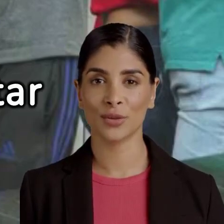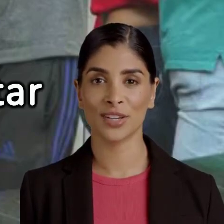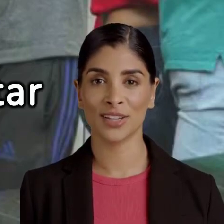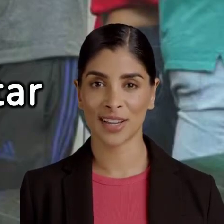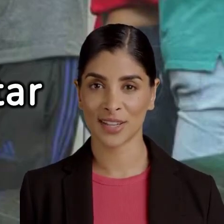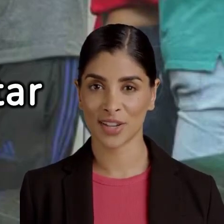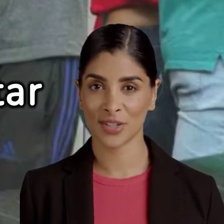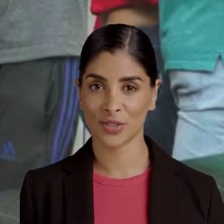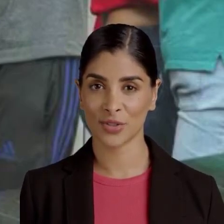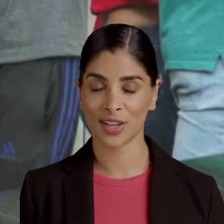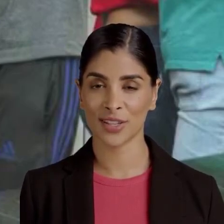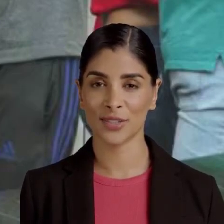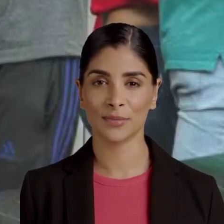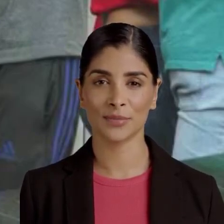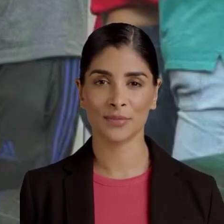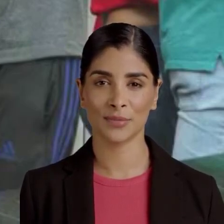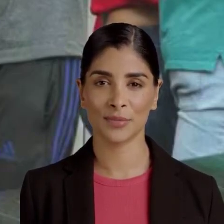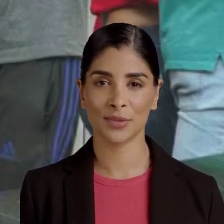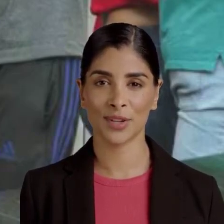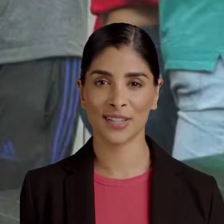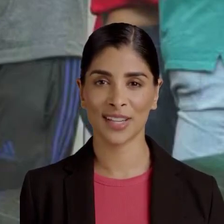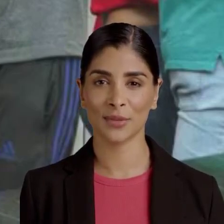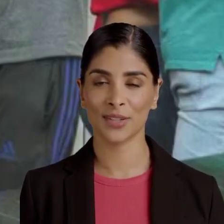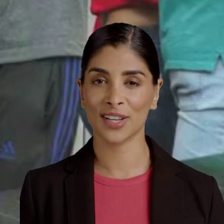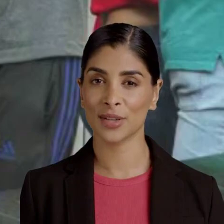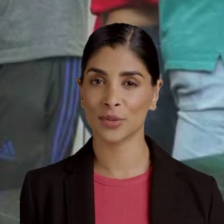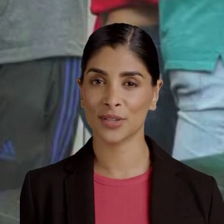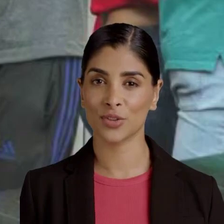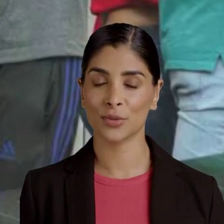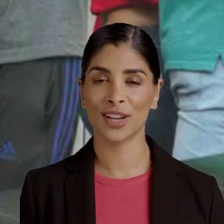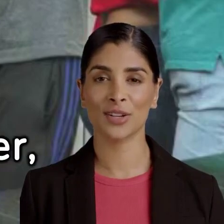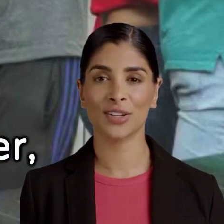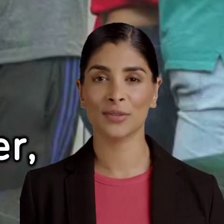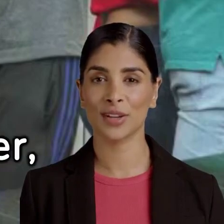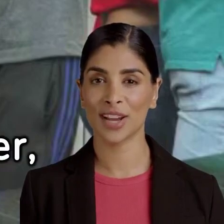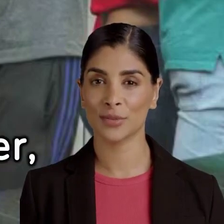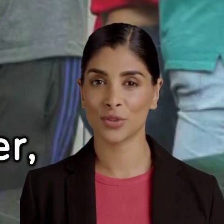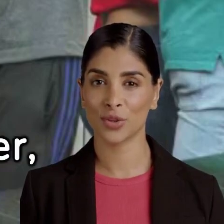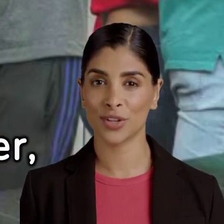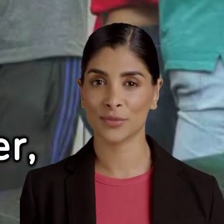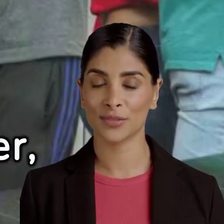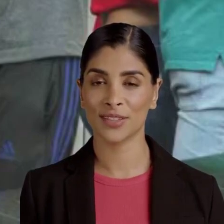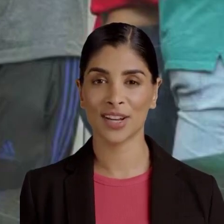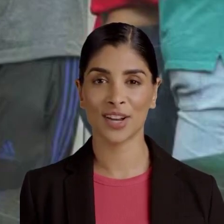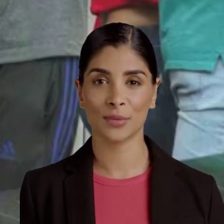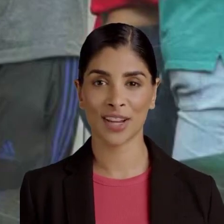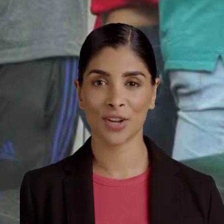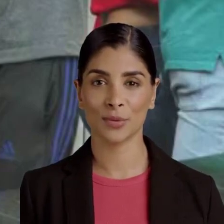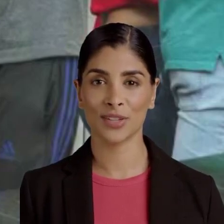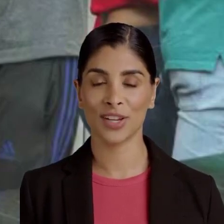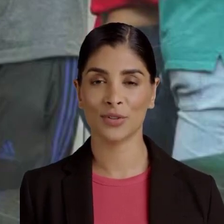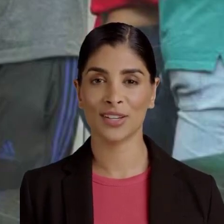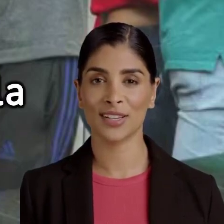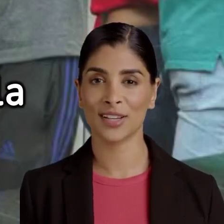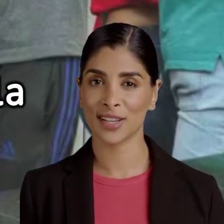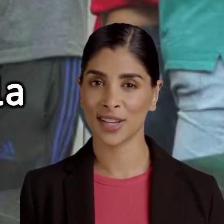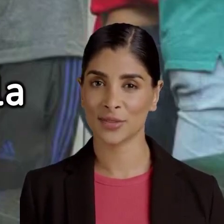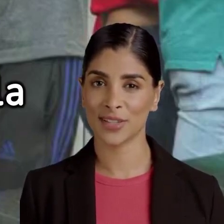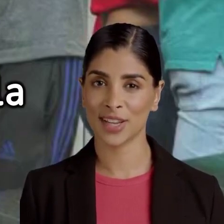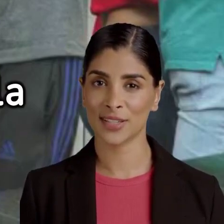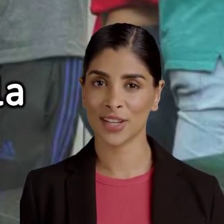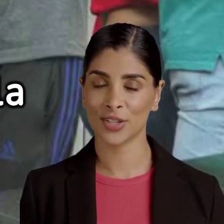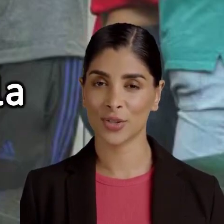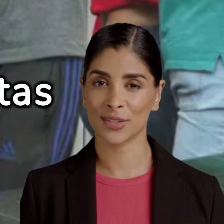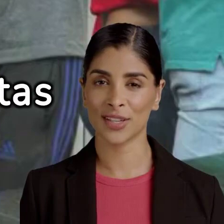a exponer su malestar en las redes sociales recientemente en la plataforma x antes Twitter se han replicado mensajes en esa